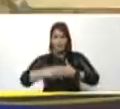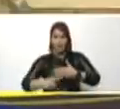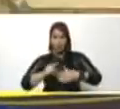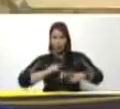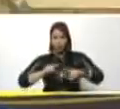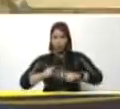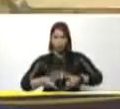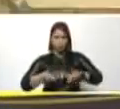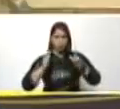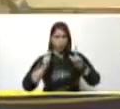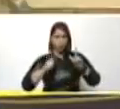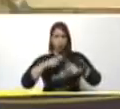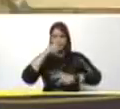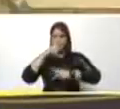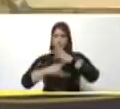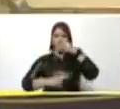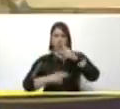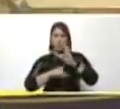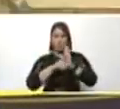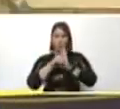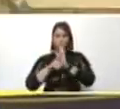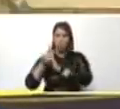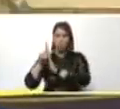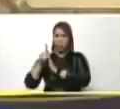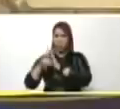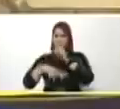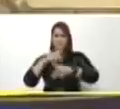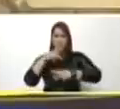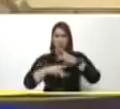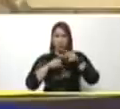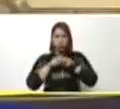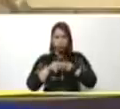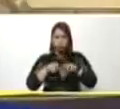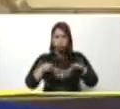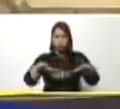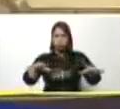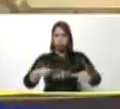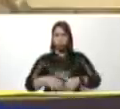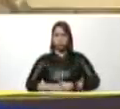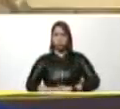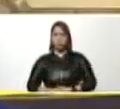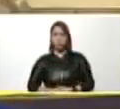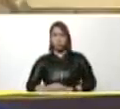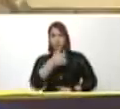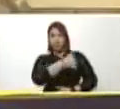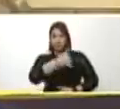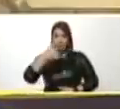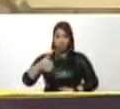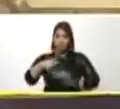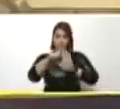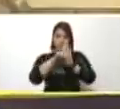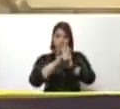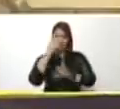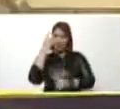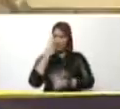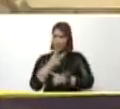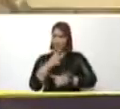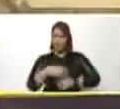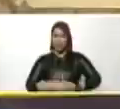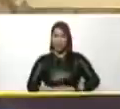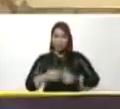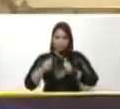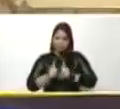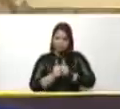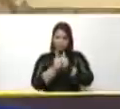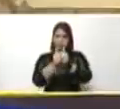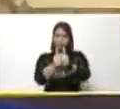ejecución, su plan de desarrollo, su plan de despliegue. Cada ley tiene que estar